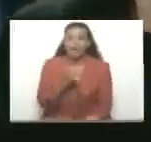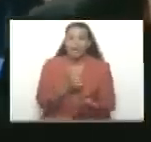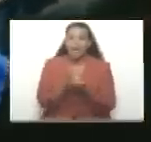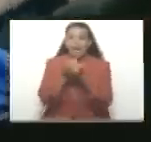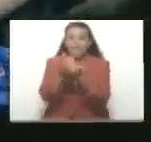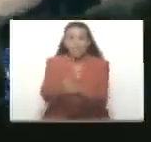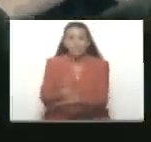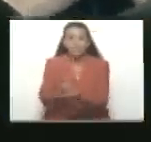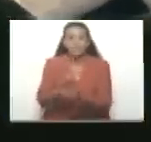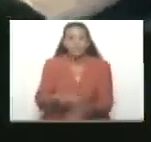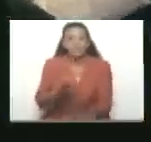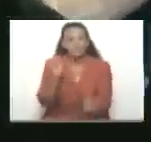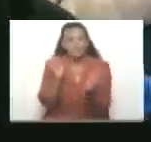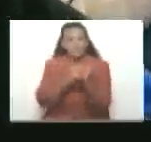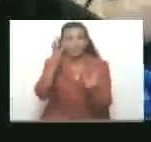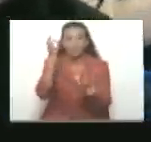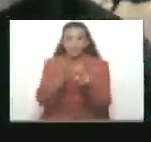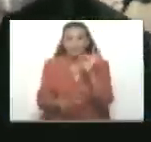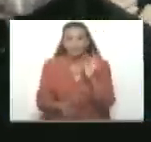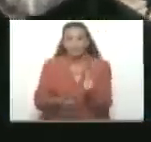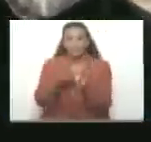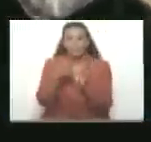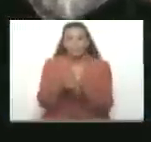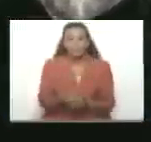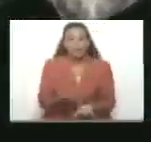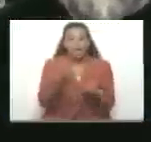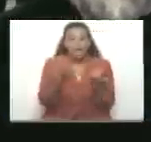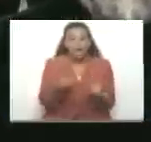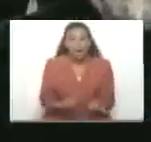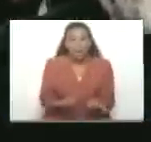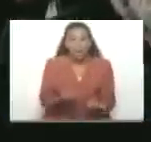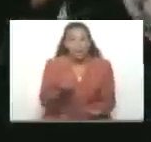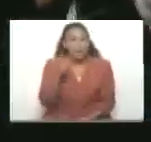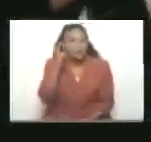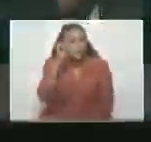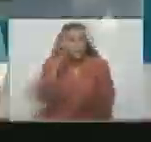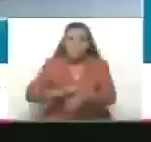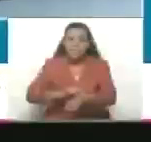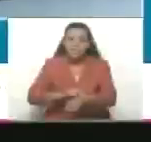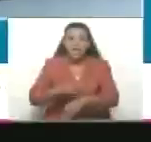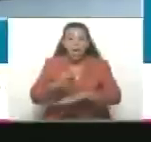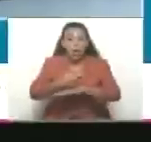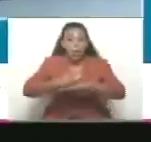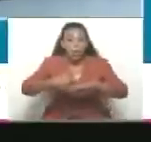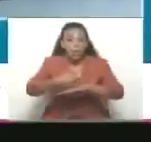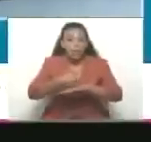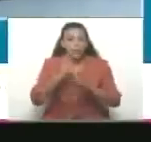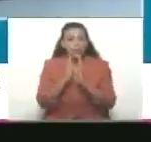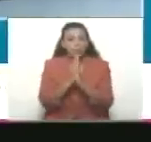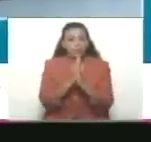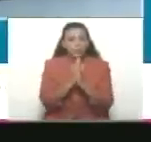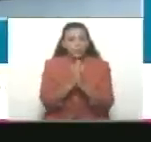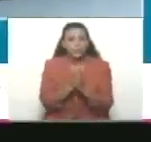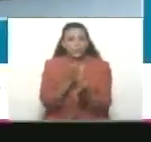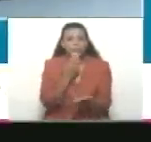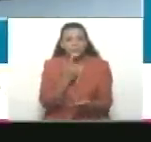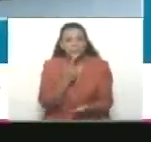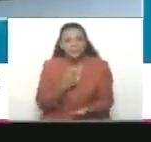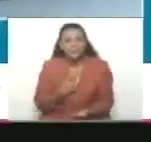de magalita Ahora quiero escuchar aina adelante gobernadora compañera